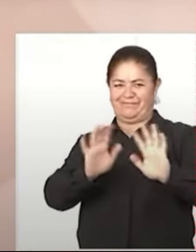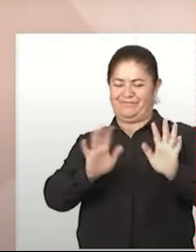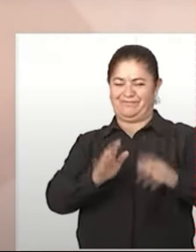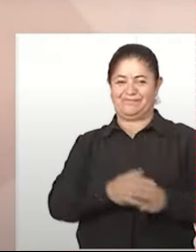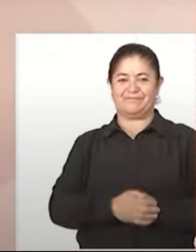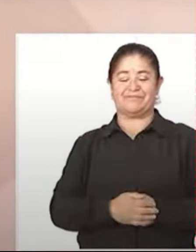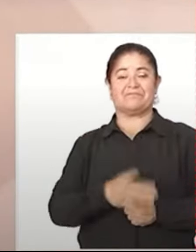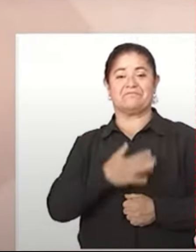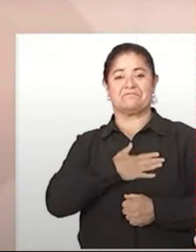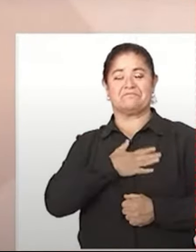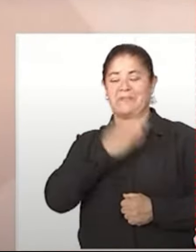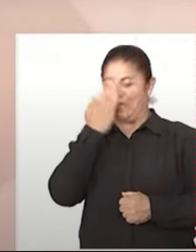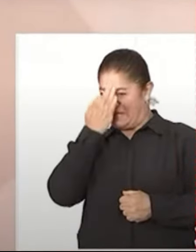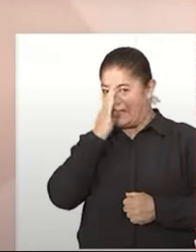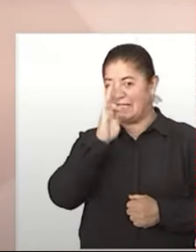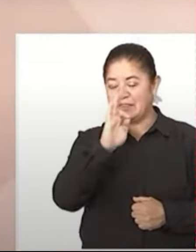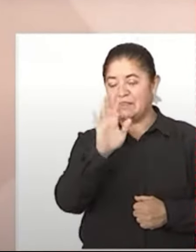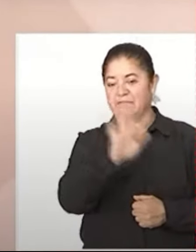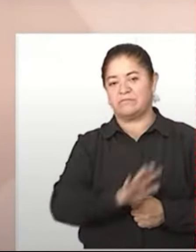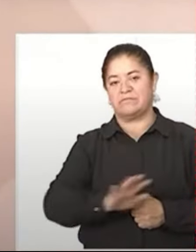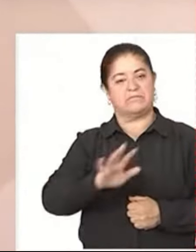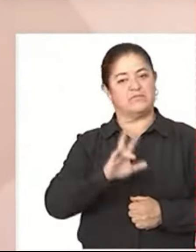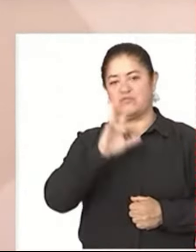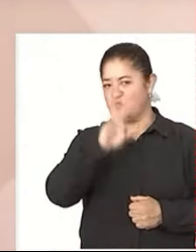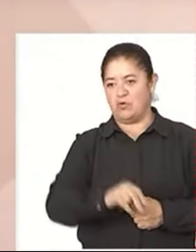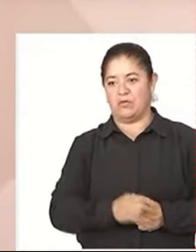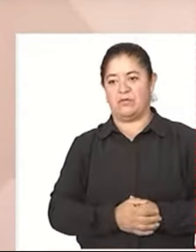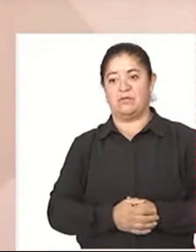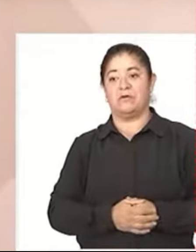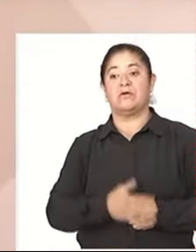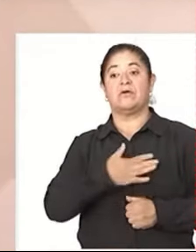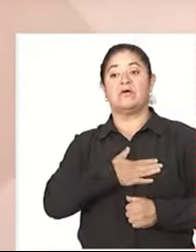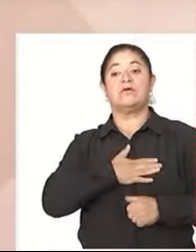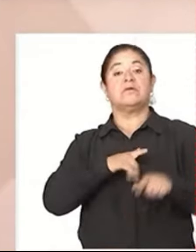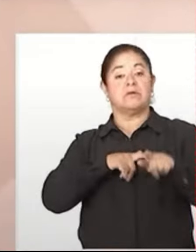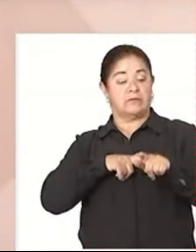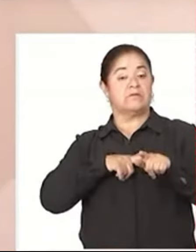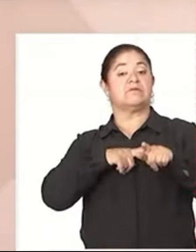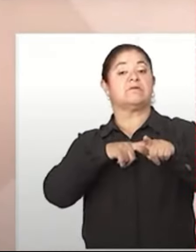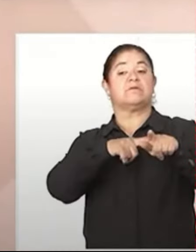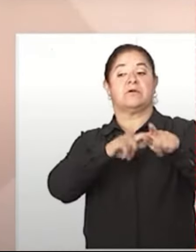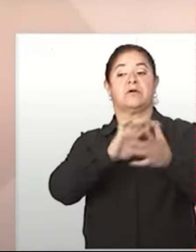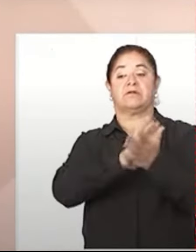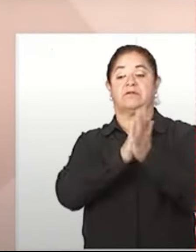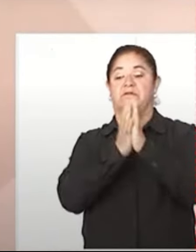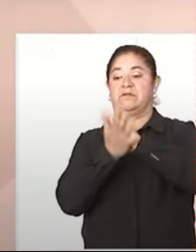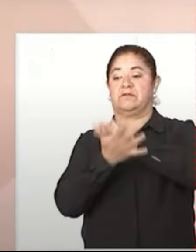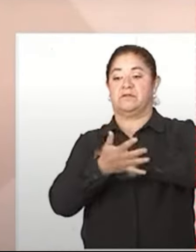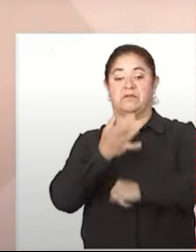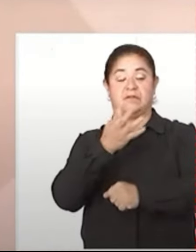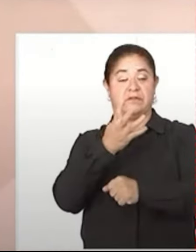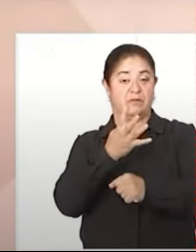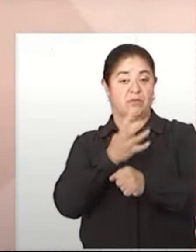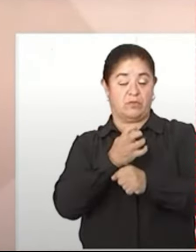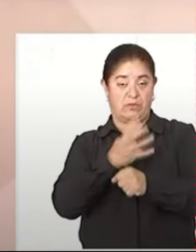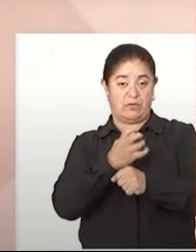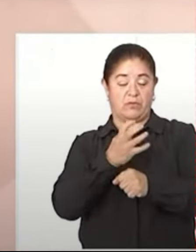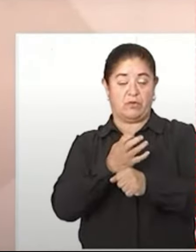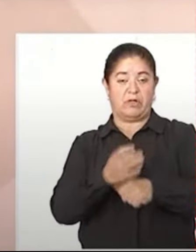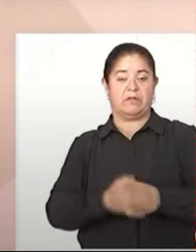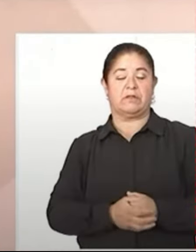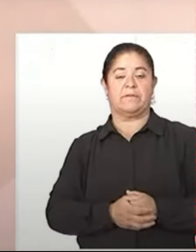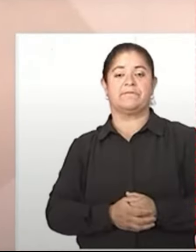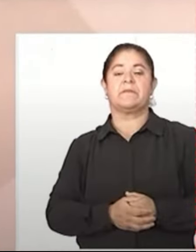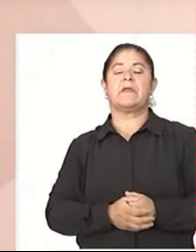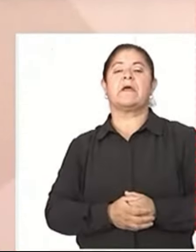traicionar al pueblo vamos a continuar con la cuarta transformación con esta revolución pacífica